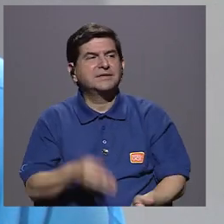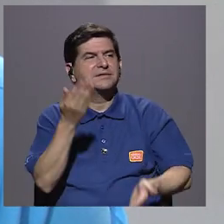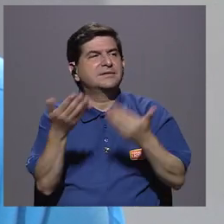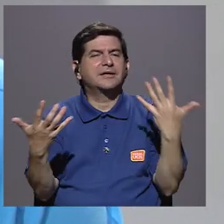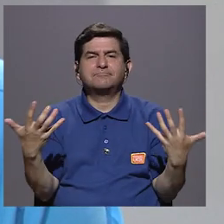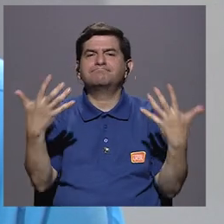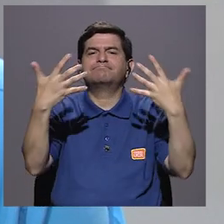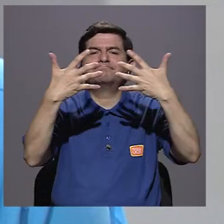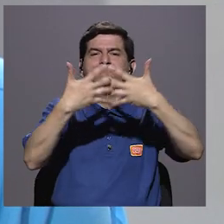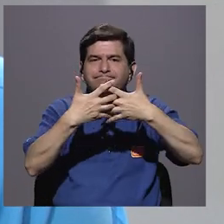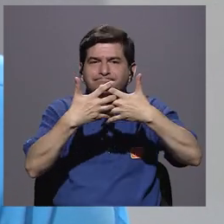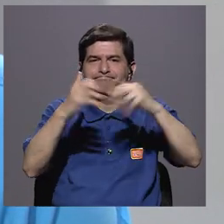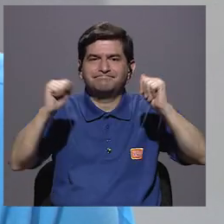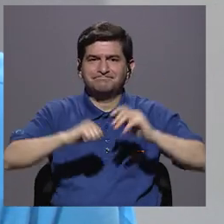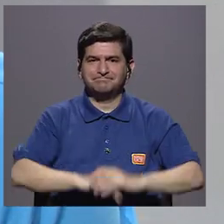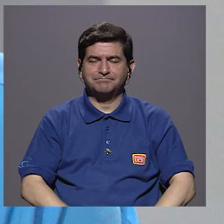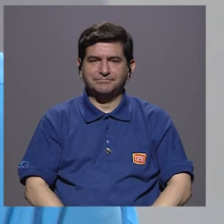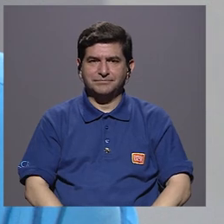diríamos, una armonía.